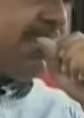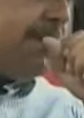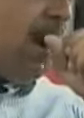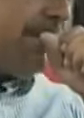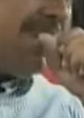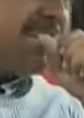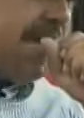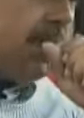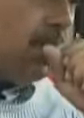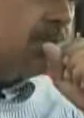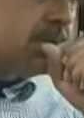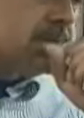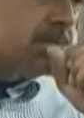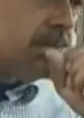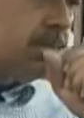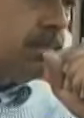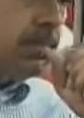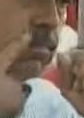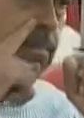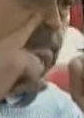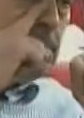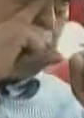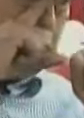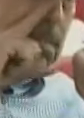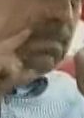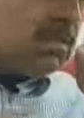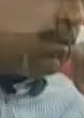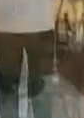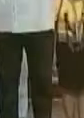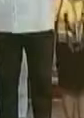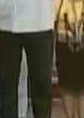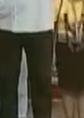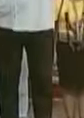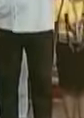pero hoy estamos amenazados